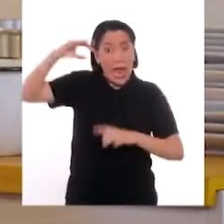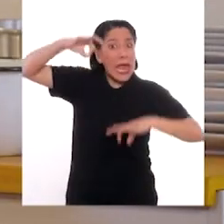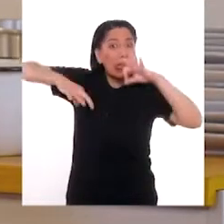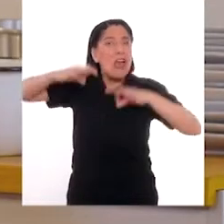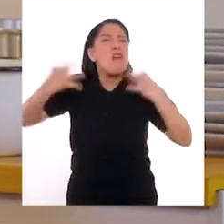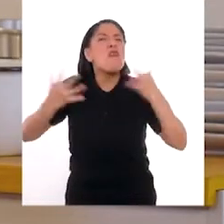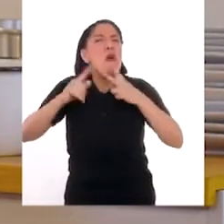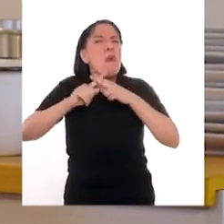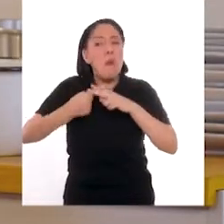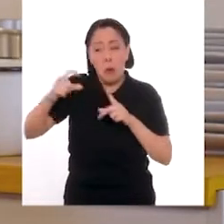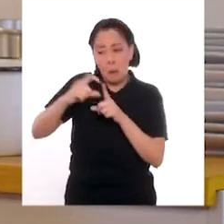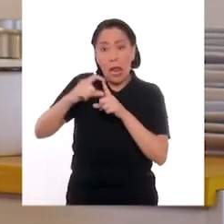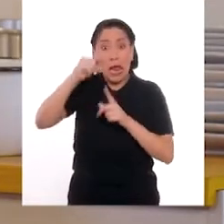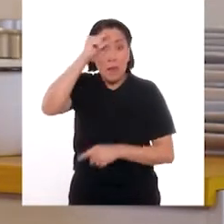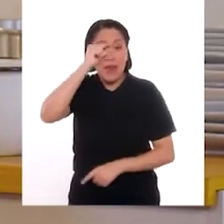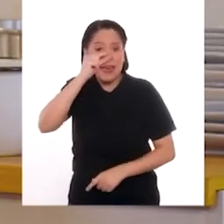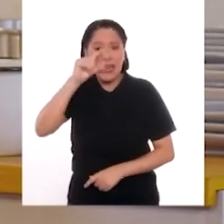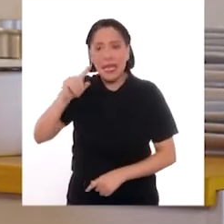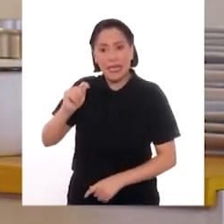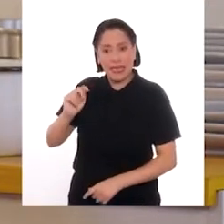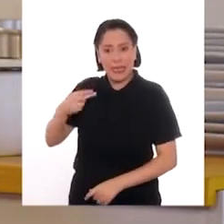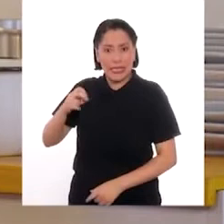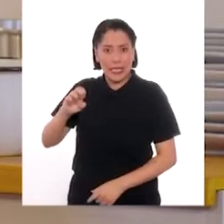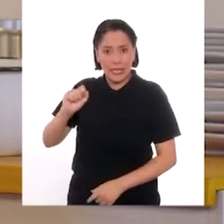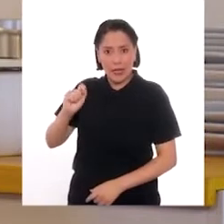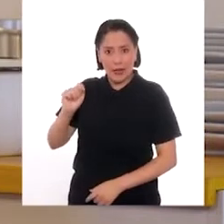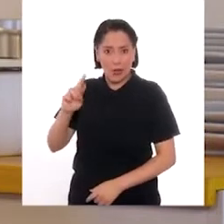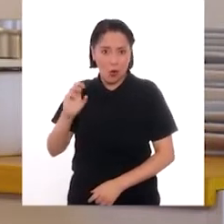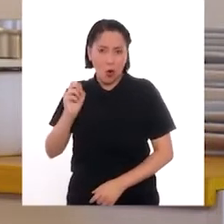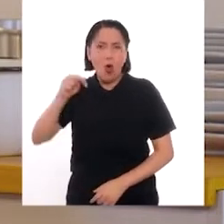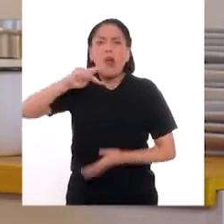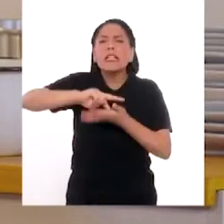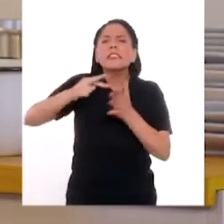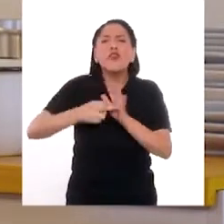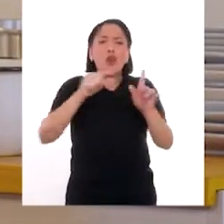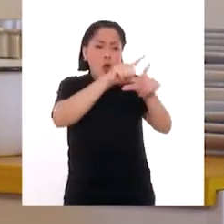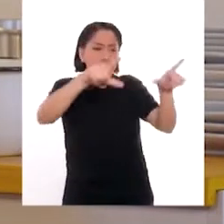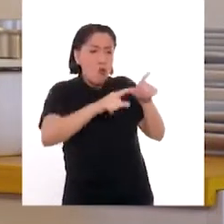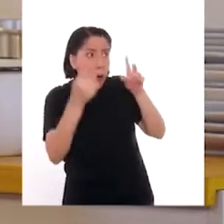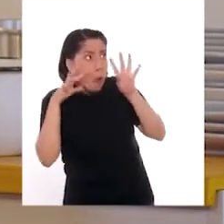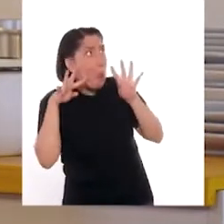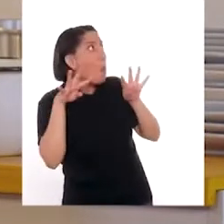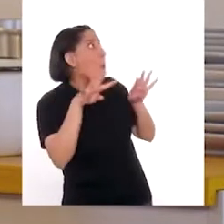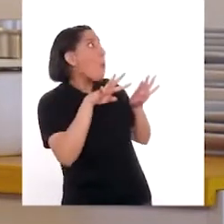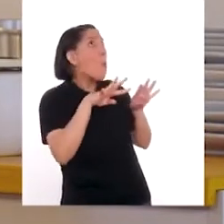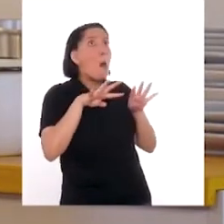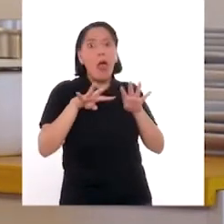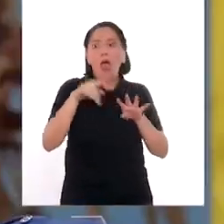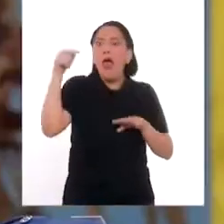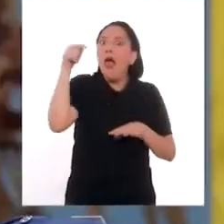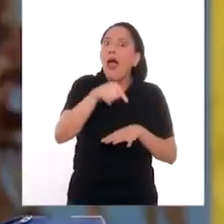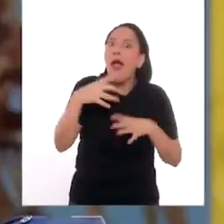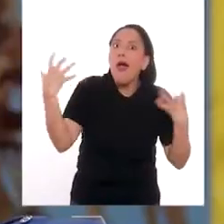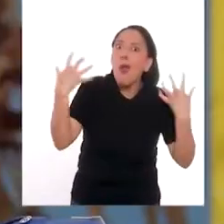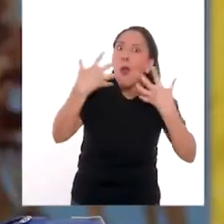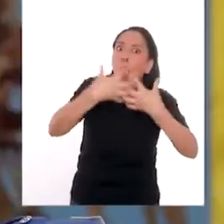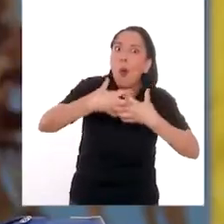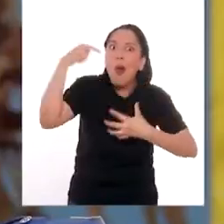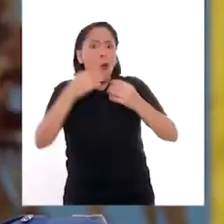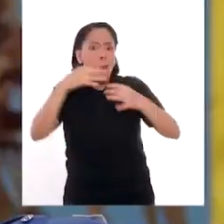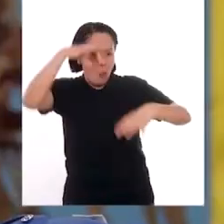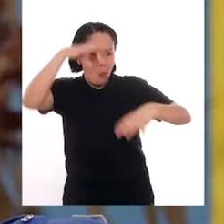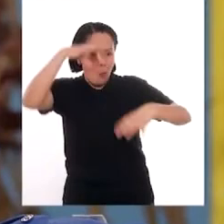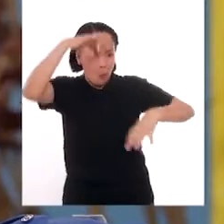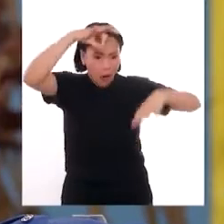¿Sabían que teatro proviene de la palabra griega teatrón, que significa lugar para ver? Eso tiene mucho